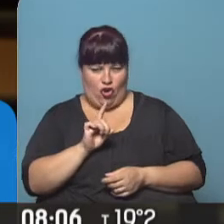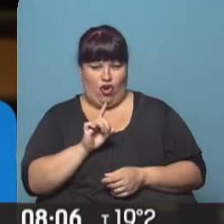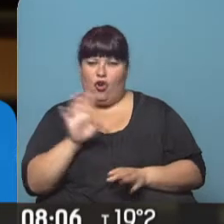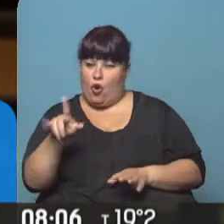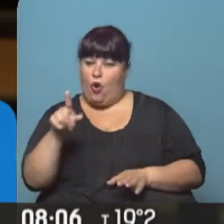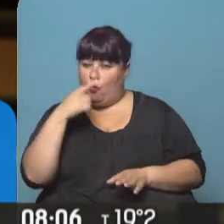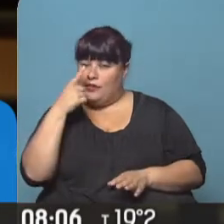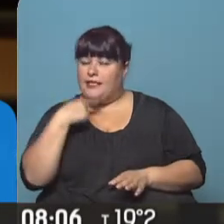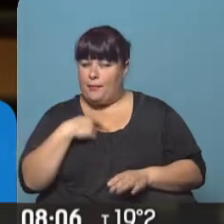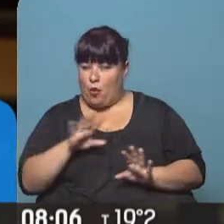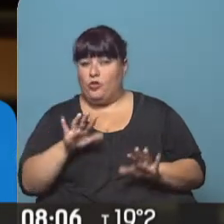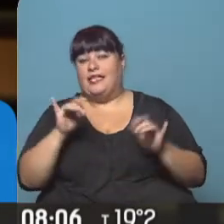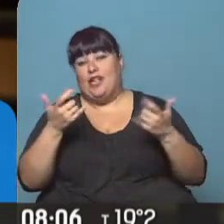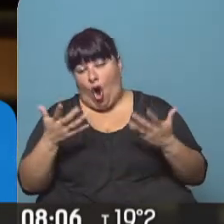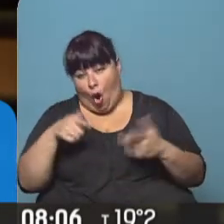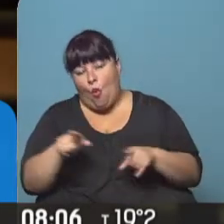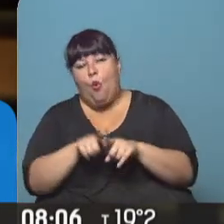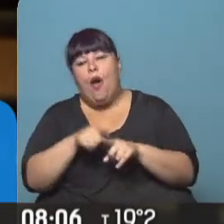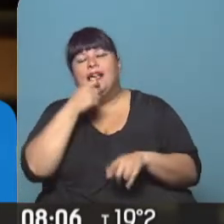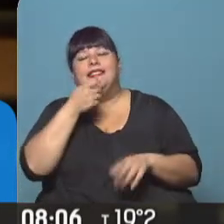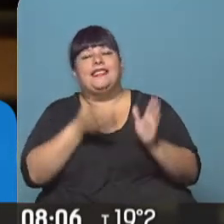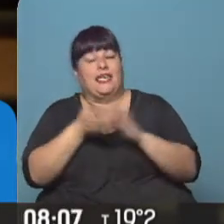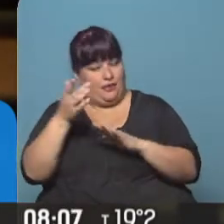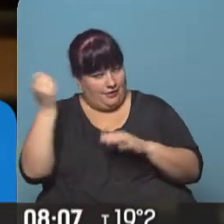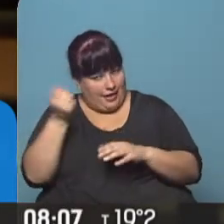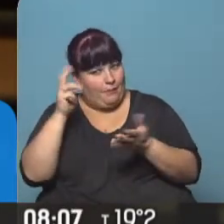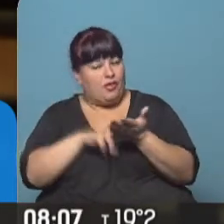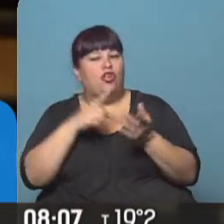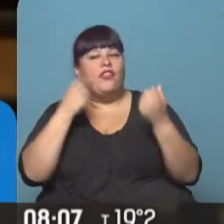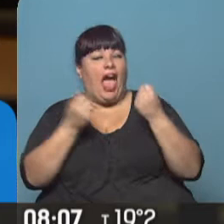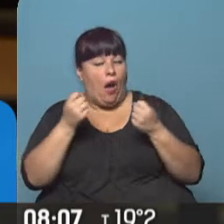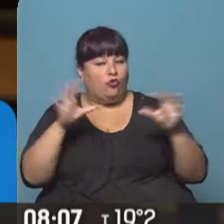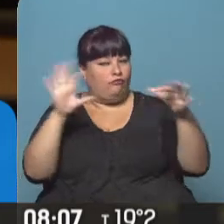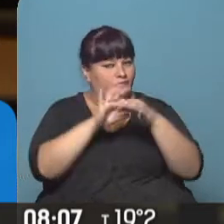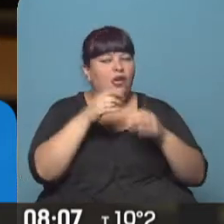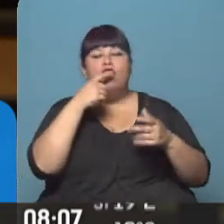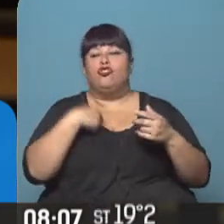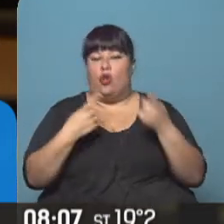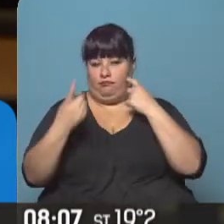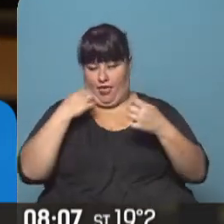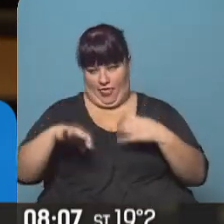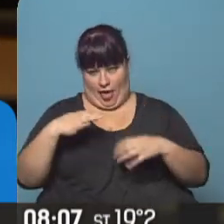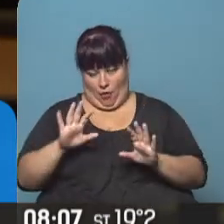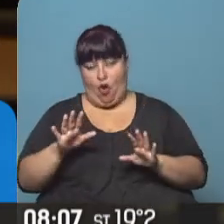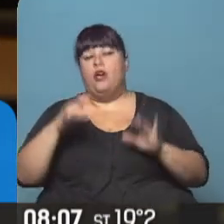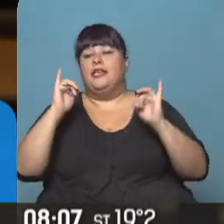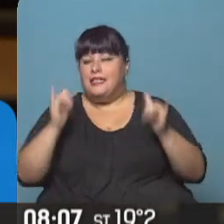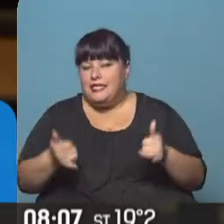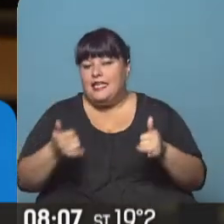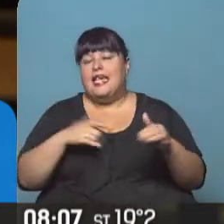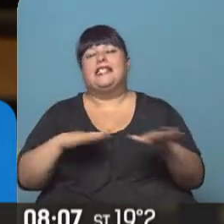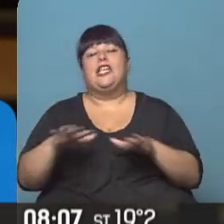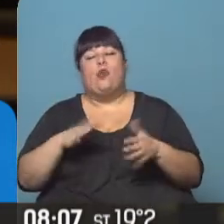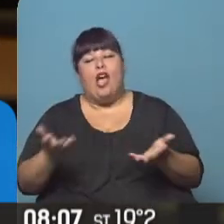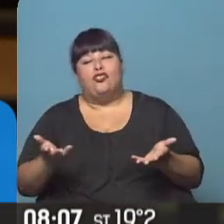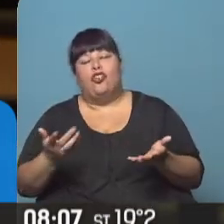muy interesante pregunta. O sea, por supuesto que esto es como cuando salimos, y cito con la analogía con el auto, es yo me tengo que cuidar todo el tiempo. Por supuesto que hay circunstancias